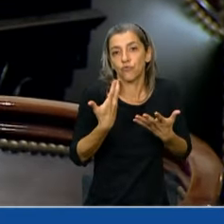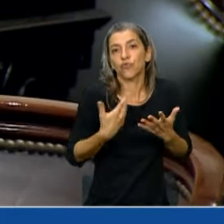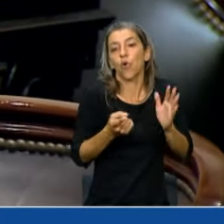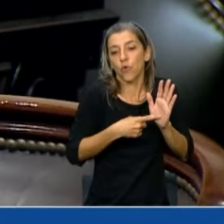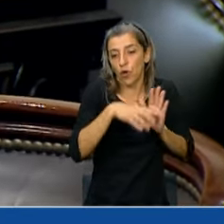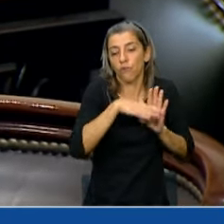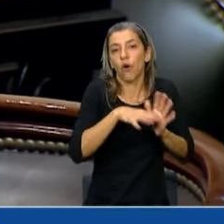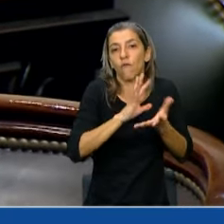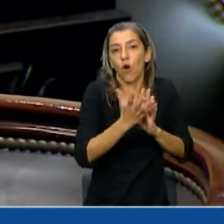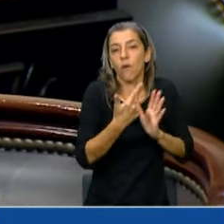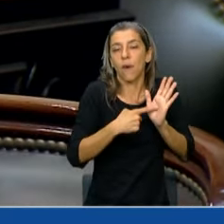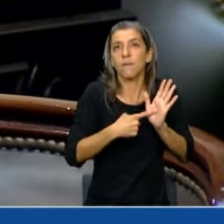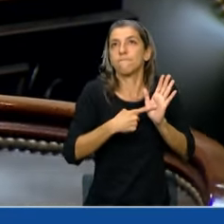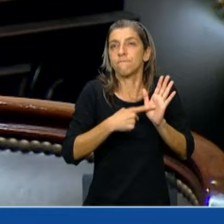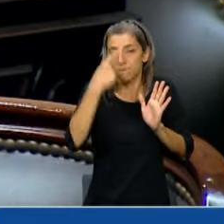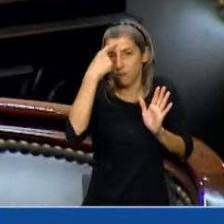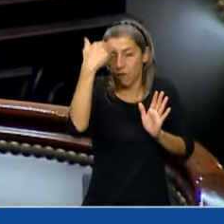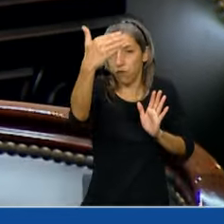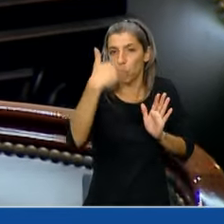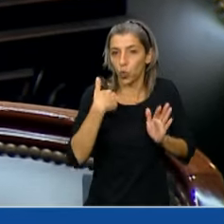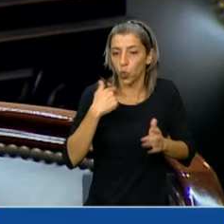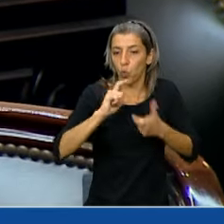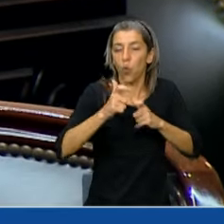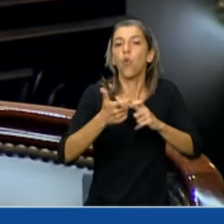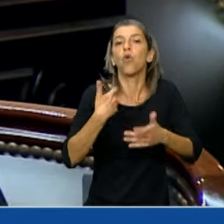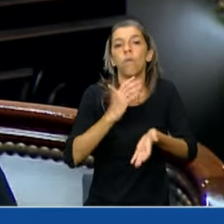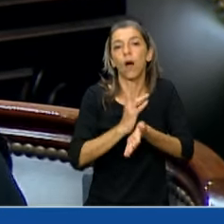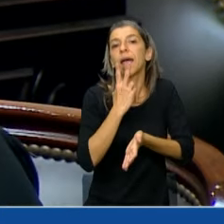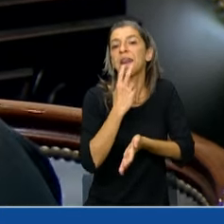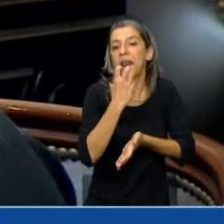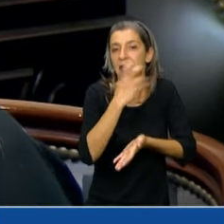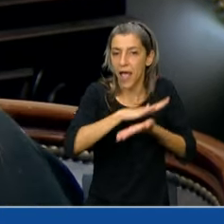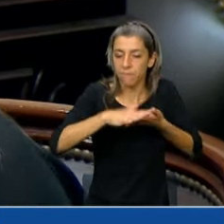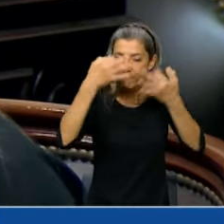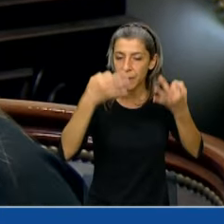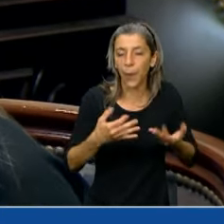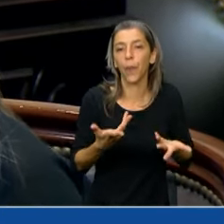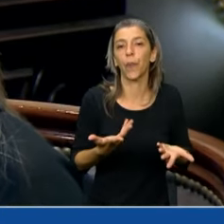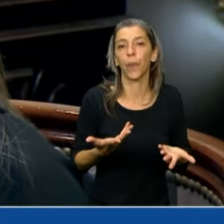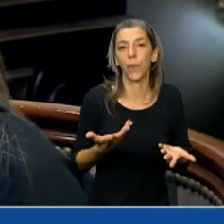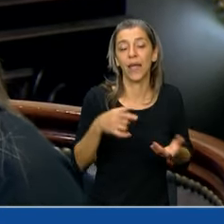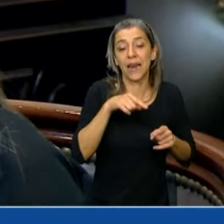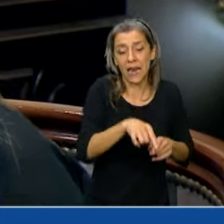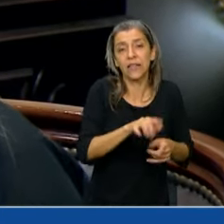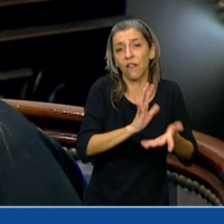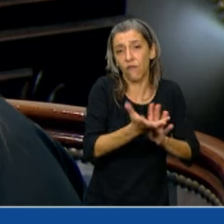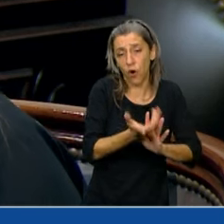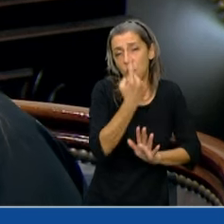energías limpias este es uno de ellos El del hidrógeno verde el otro